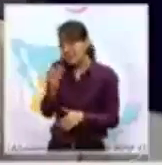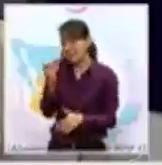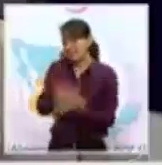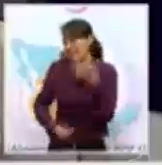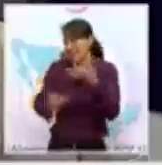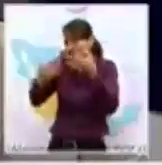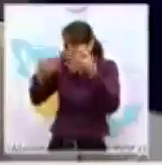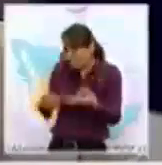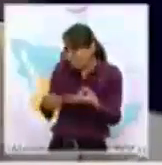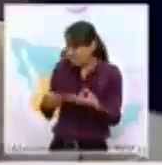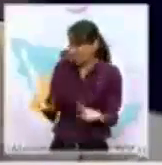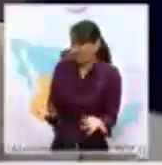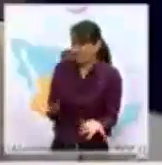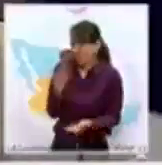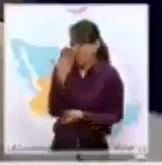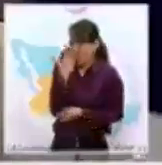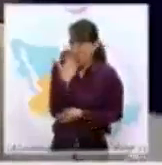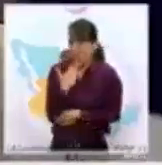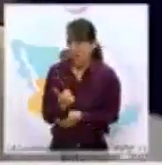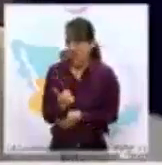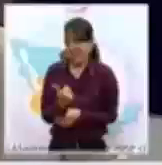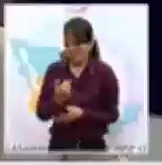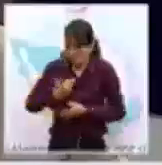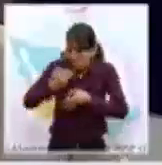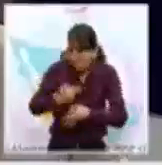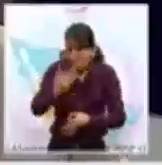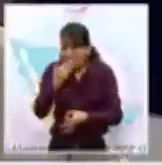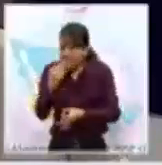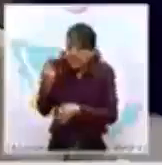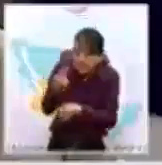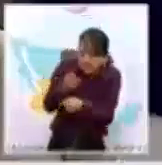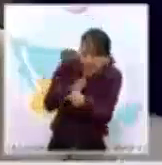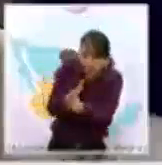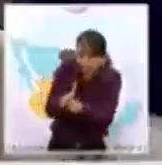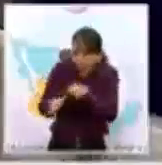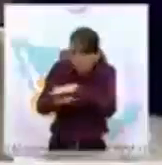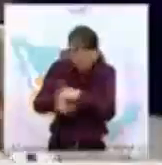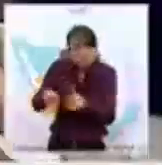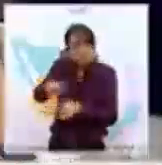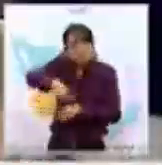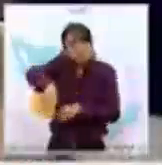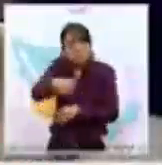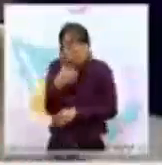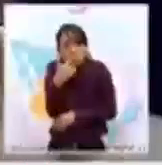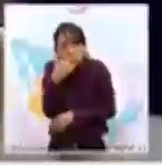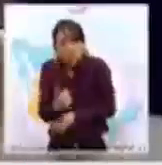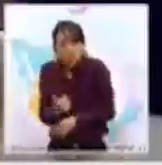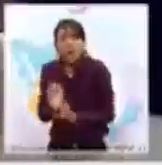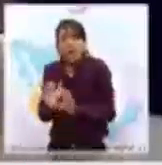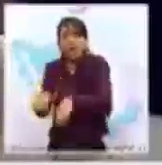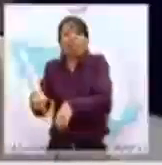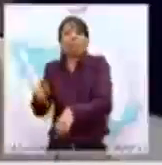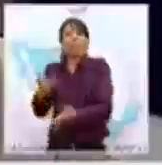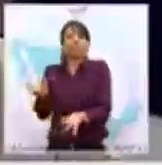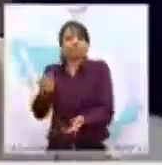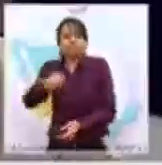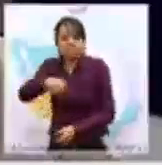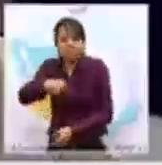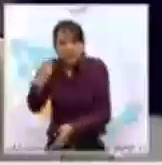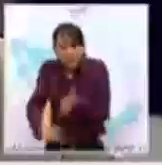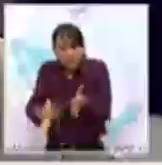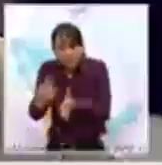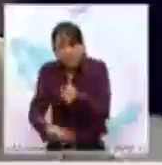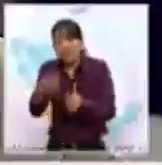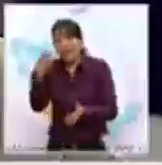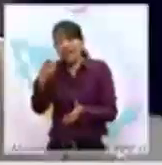se imaginan. Entonces, vincularlos precisamente a este rediseño donde la parte de calidad pueda generar incentivos y estímulos